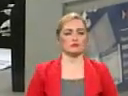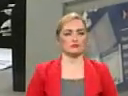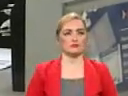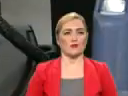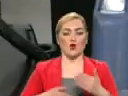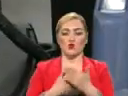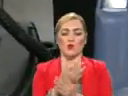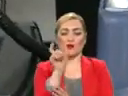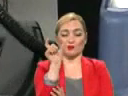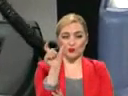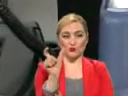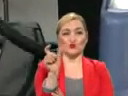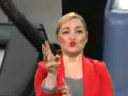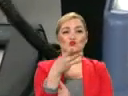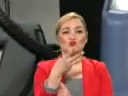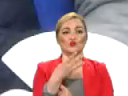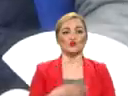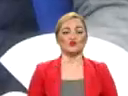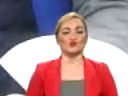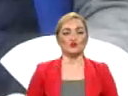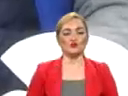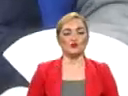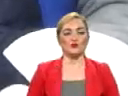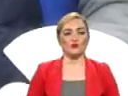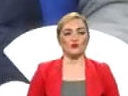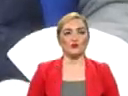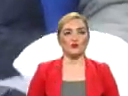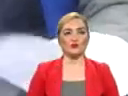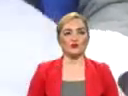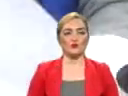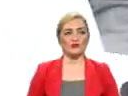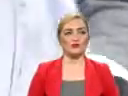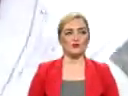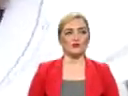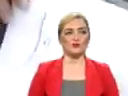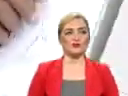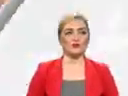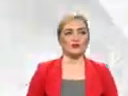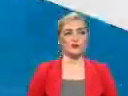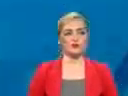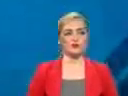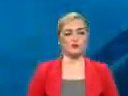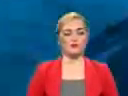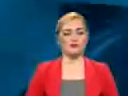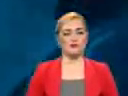pueda renovar este documento a través de internet. En Quito, Belén Merizalde, 24 horas.